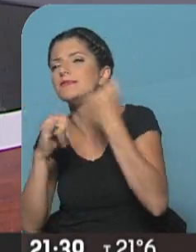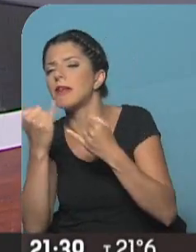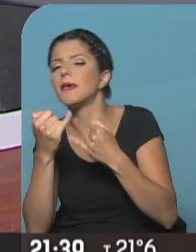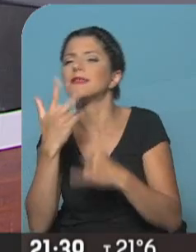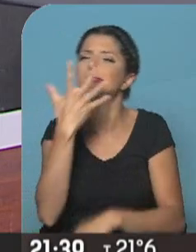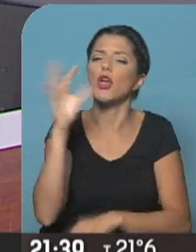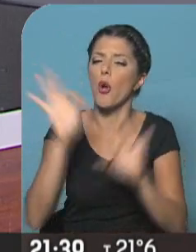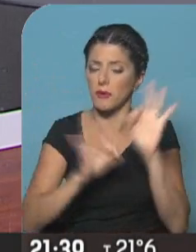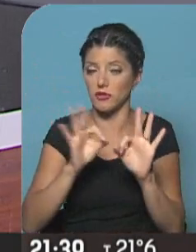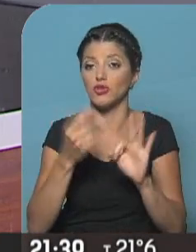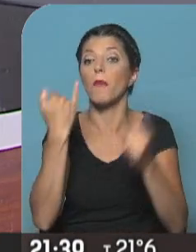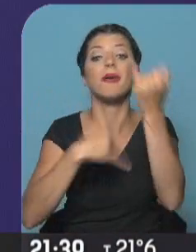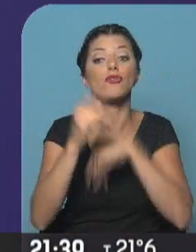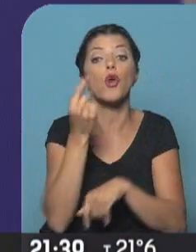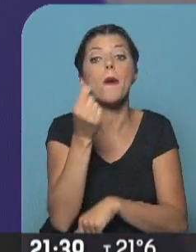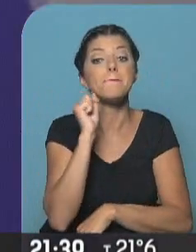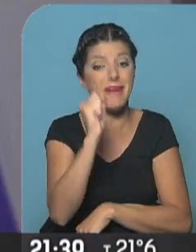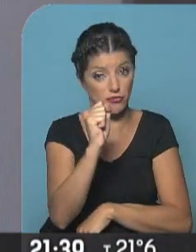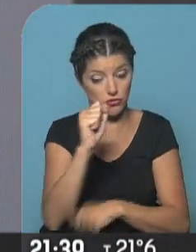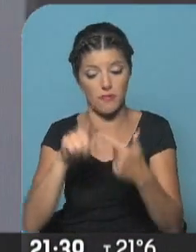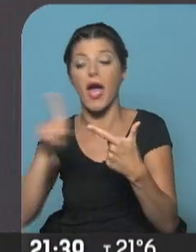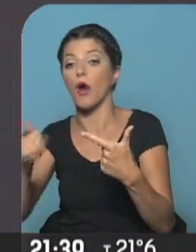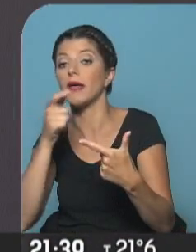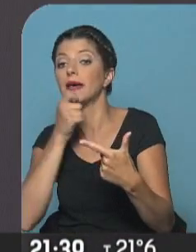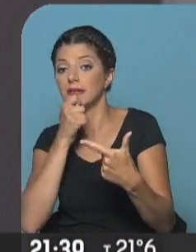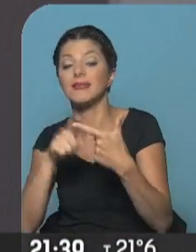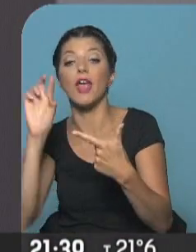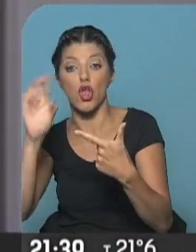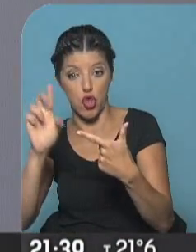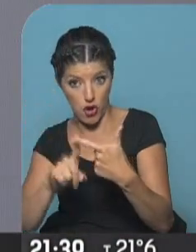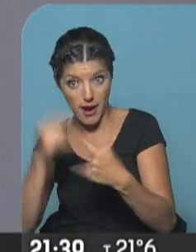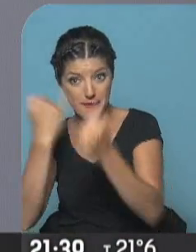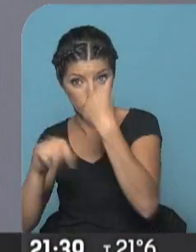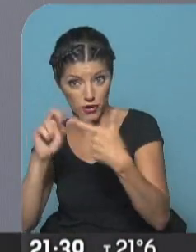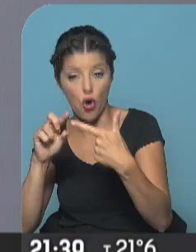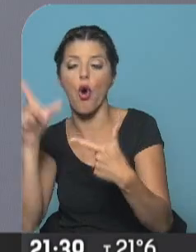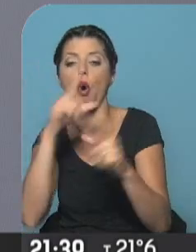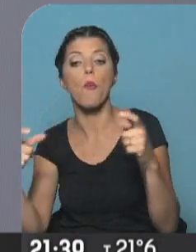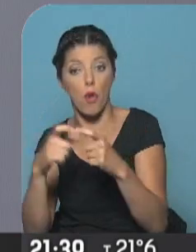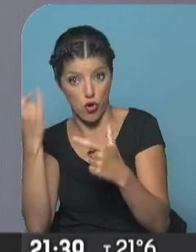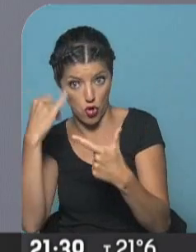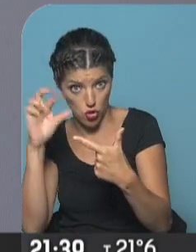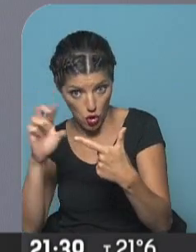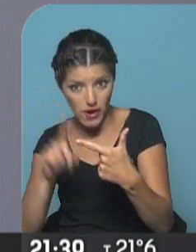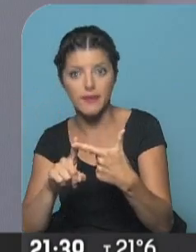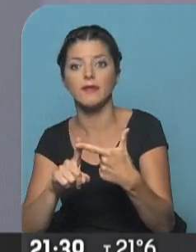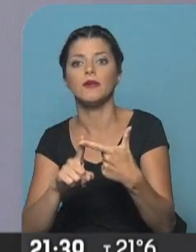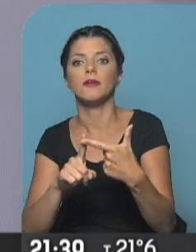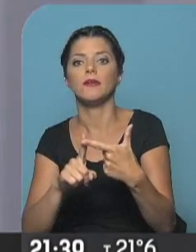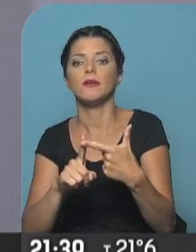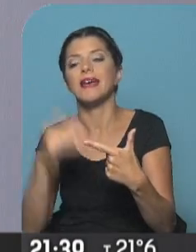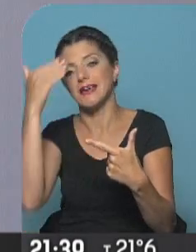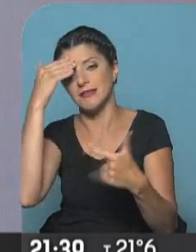los plazos fijos en pesos. Y en caso que sean operaciones en dólares, por ejemplo, bonos en dólares, estarían grabados con la tasa